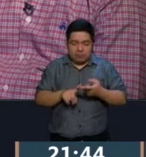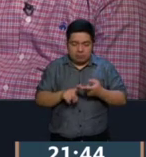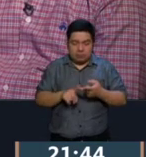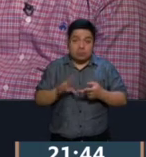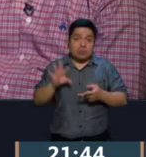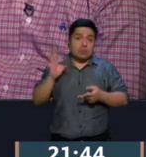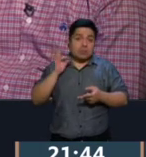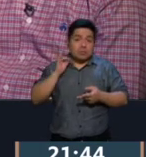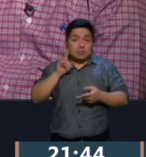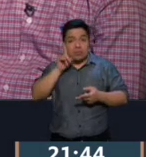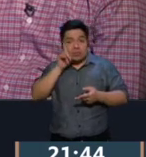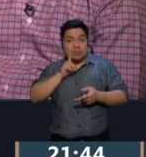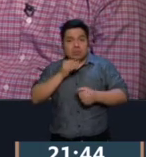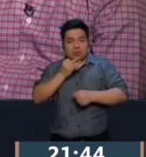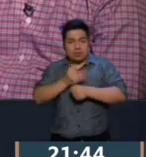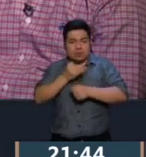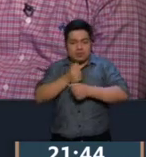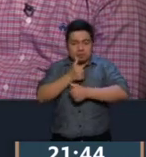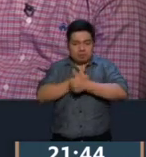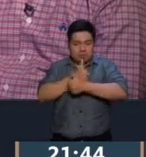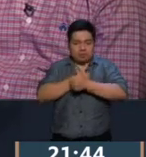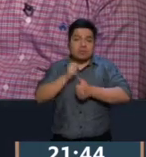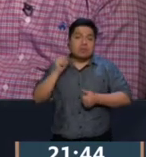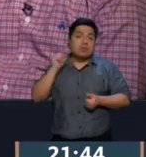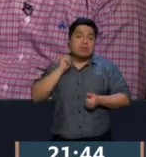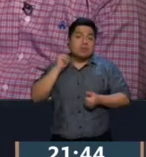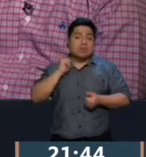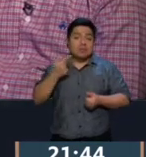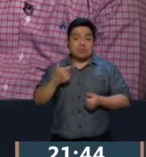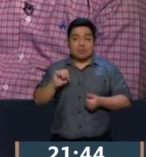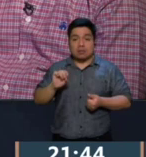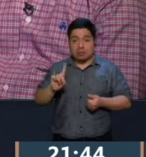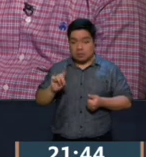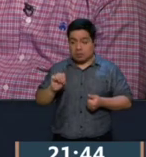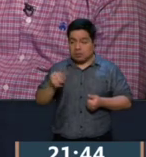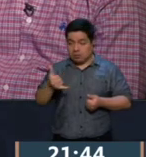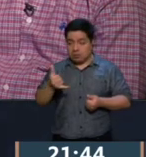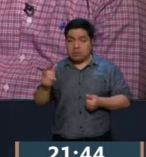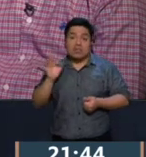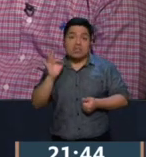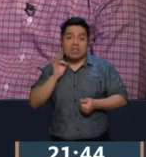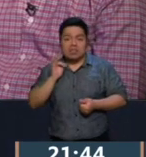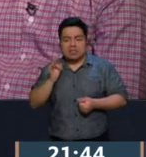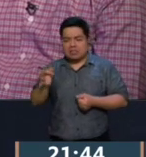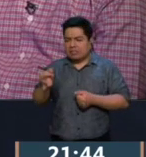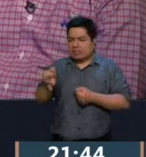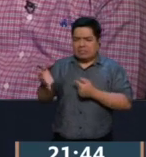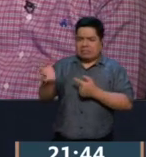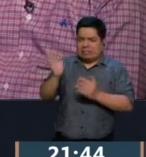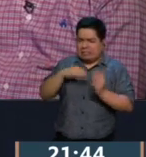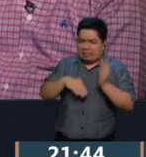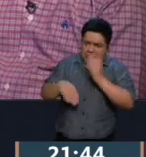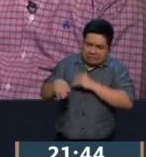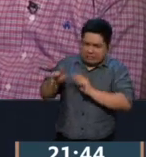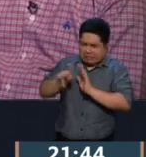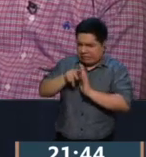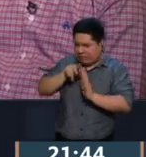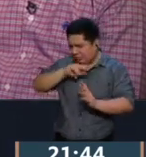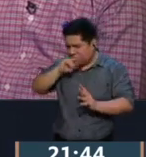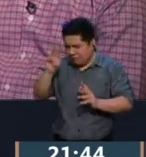La fiscal, la que hoy compite al Senado aquí en la ciudad, dejó la fiscalía como una de las peores fiscalías de la